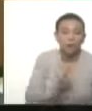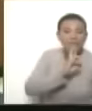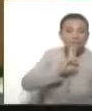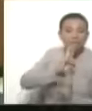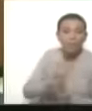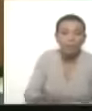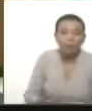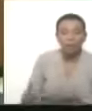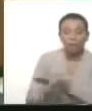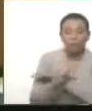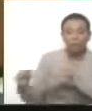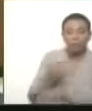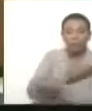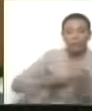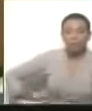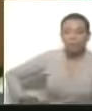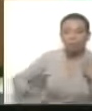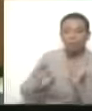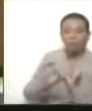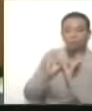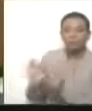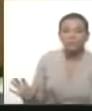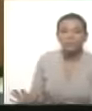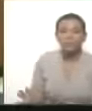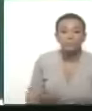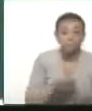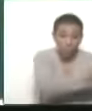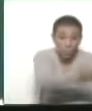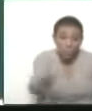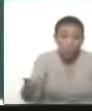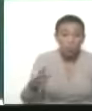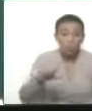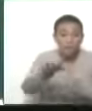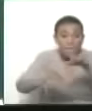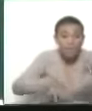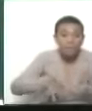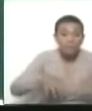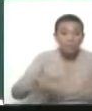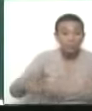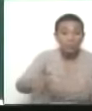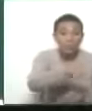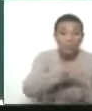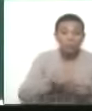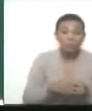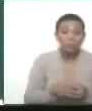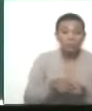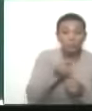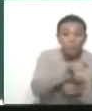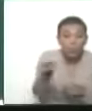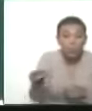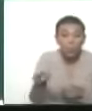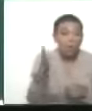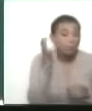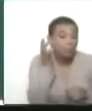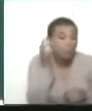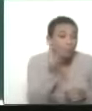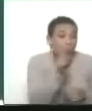respuesta que está en manos de ustedes compatriotas está en manos de ti amiga